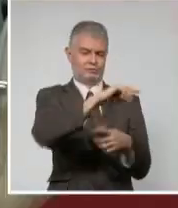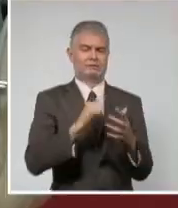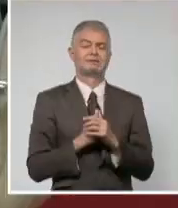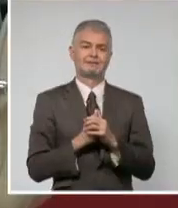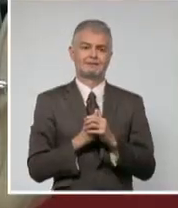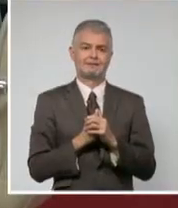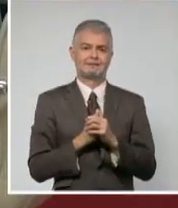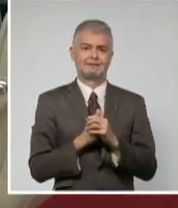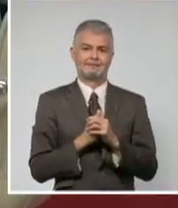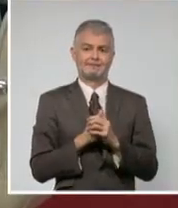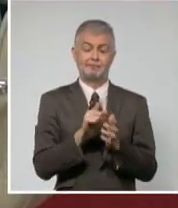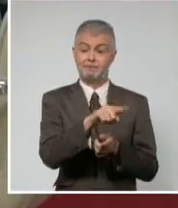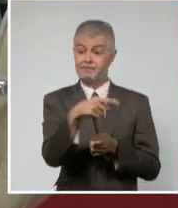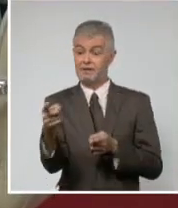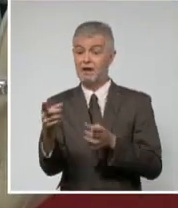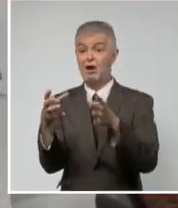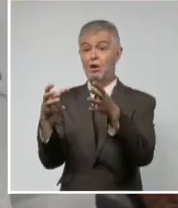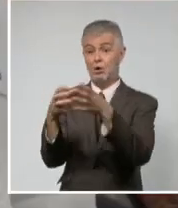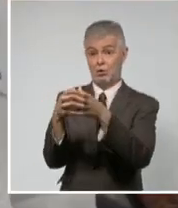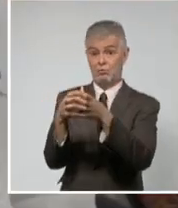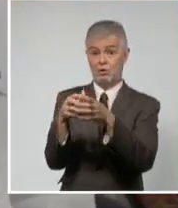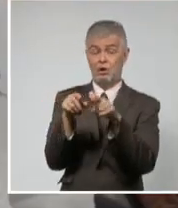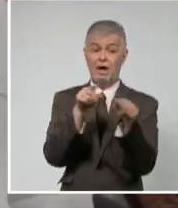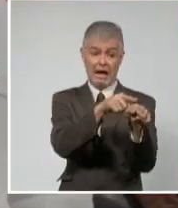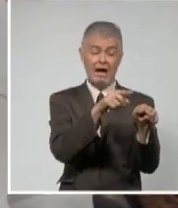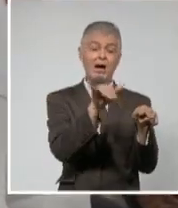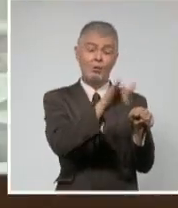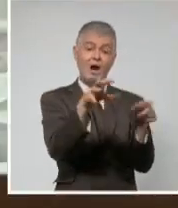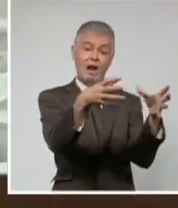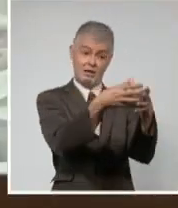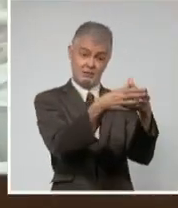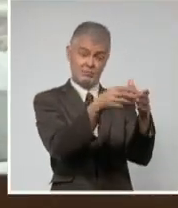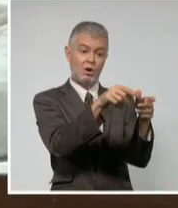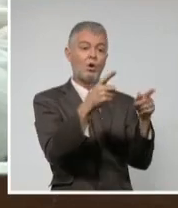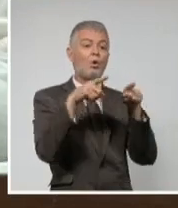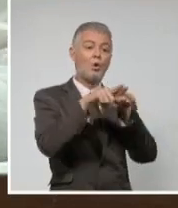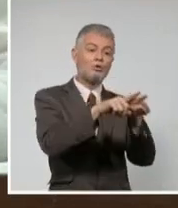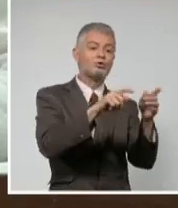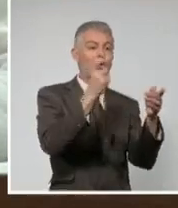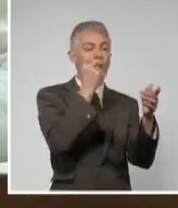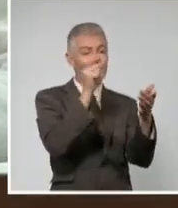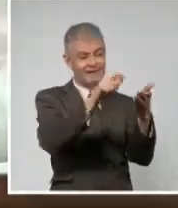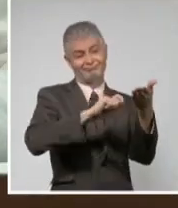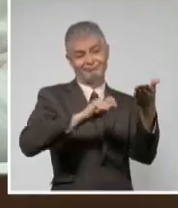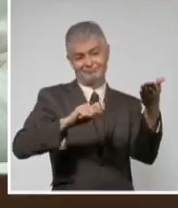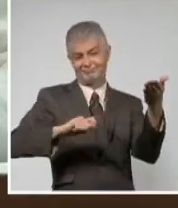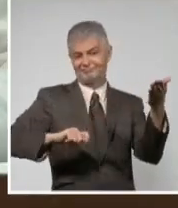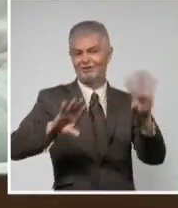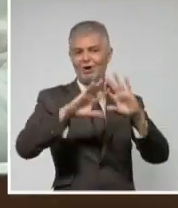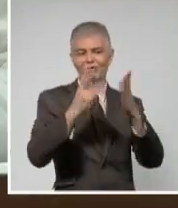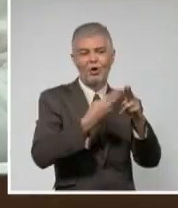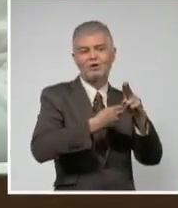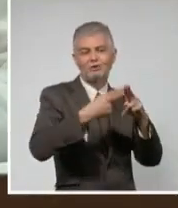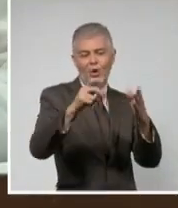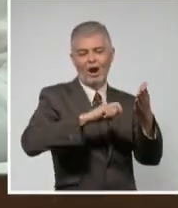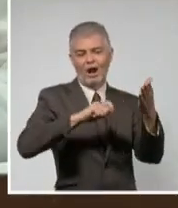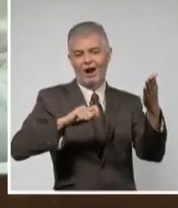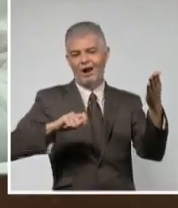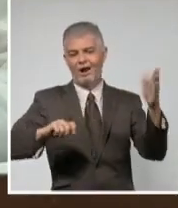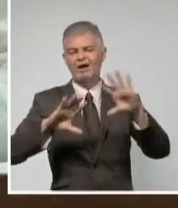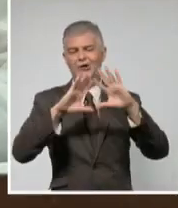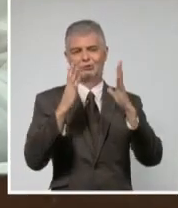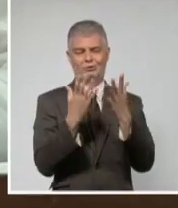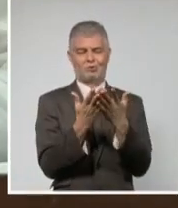de ese lugar. Y esta es una brigada que ha estado acompañada por Ubieta, que se ha convertido en el cronista de la colaboración